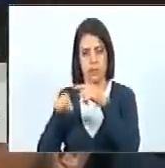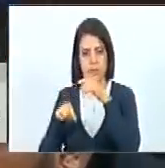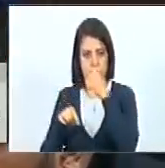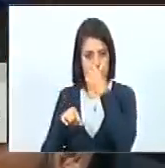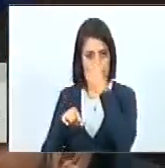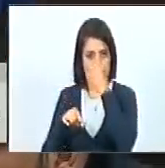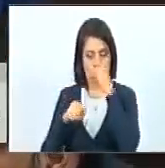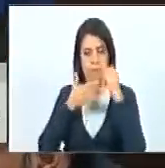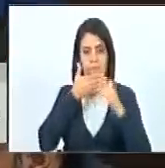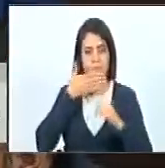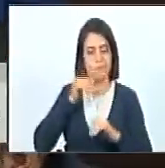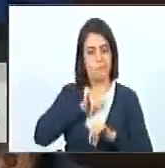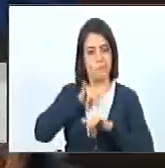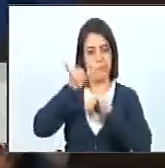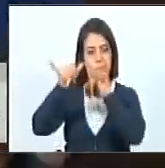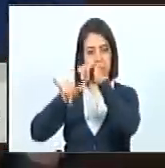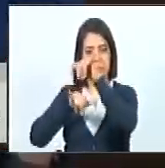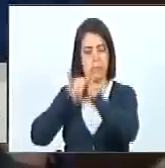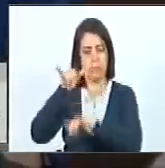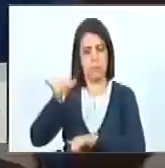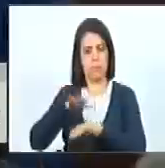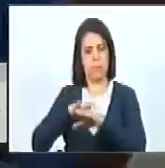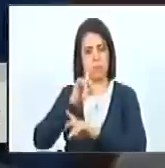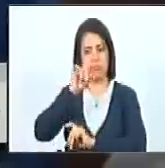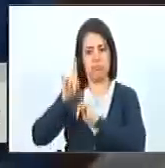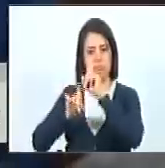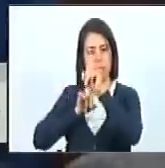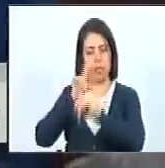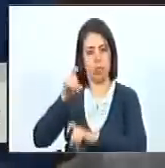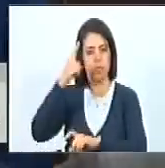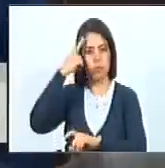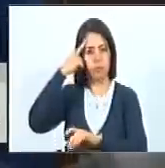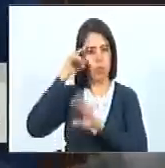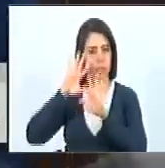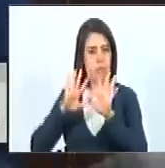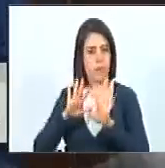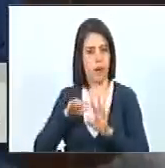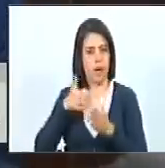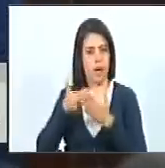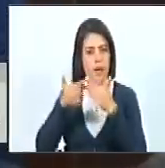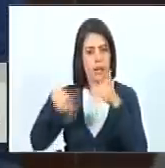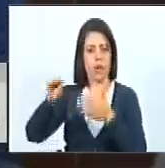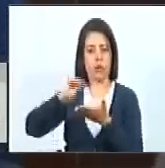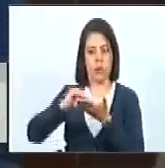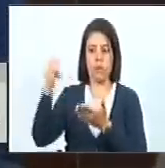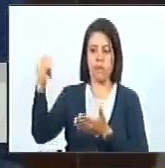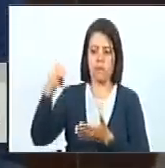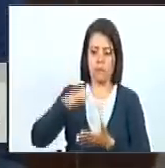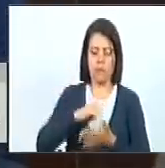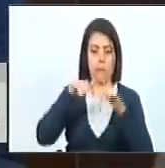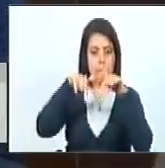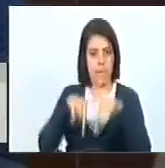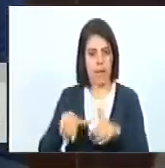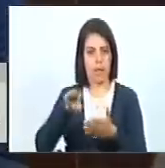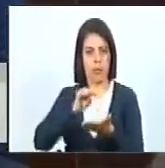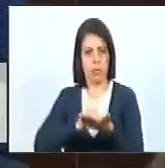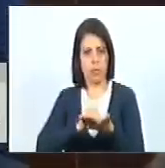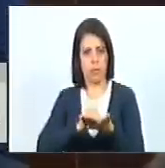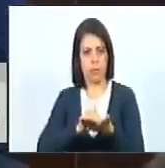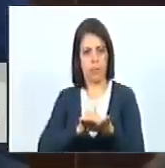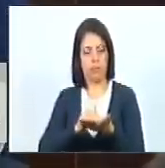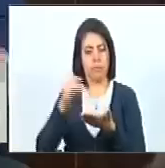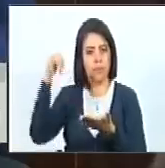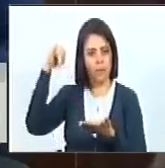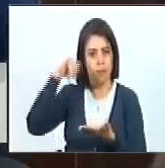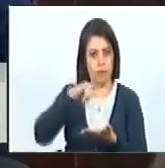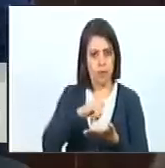Los mejores viajes responden preguntas que no sabías hasta que regresas. Este regreso